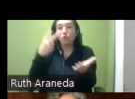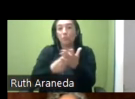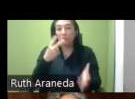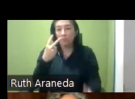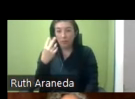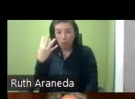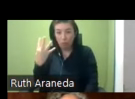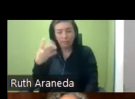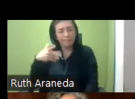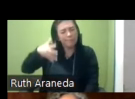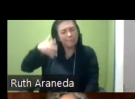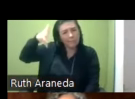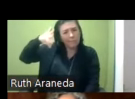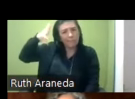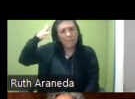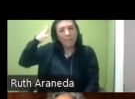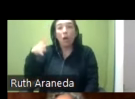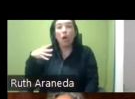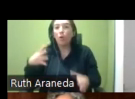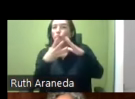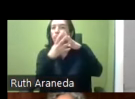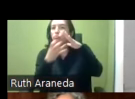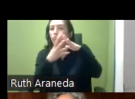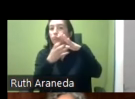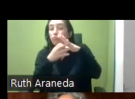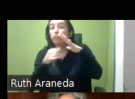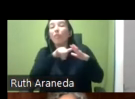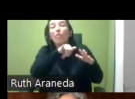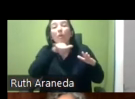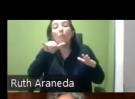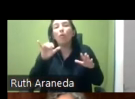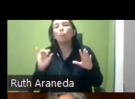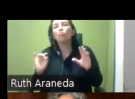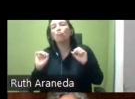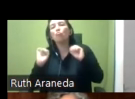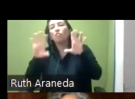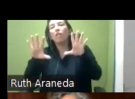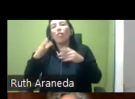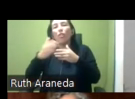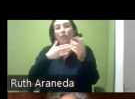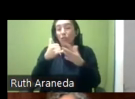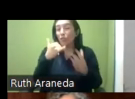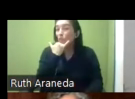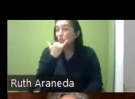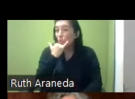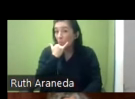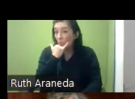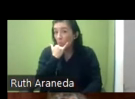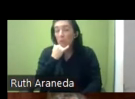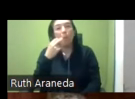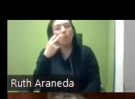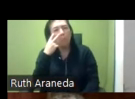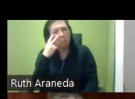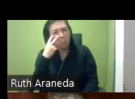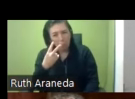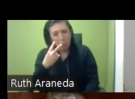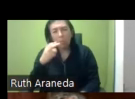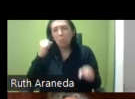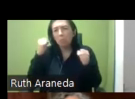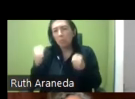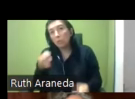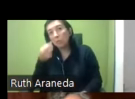charla está siendo grabada, posteriormente va a quedar alojada en el canal de YouTube del museo para que ustedes puedan revisarla